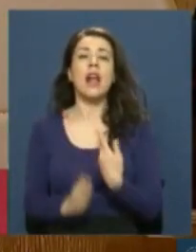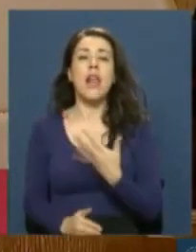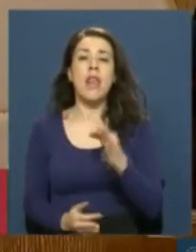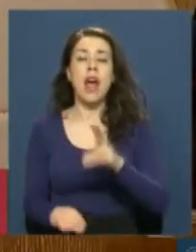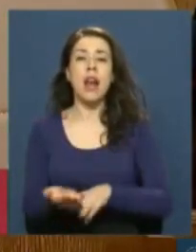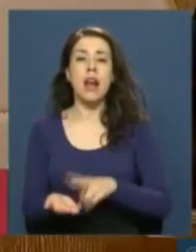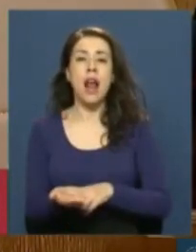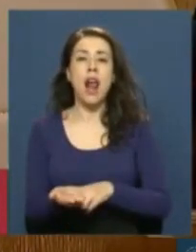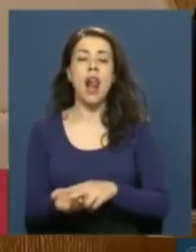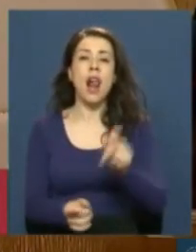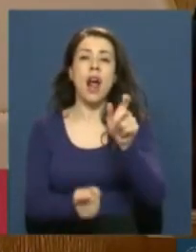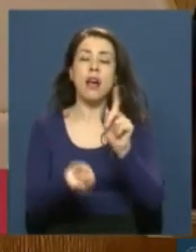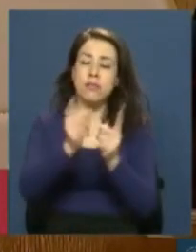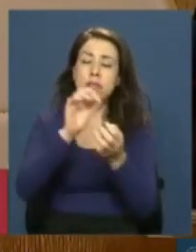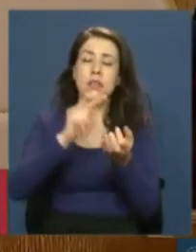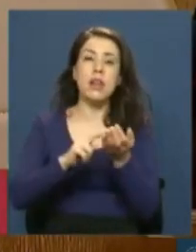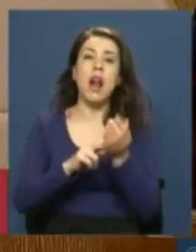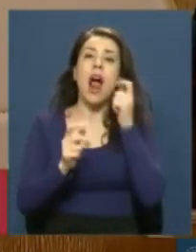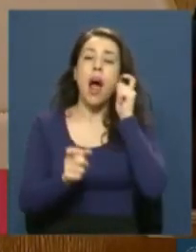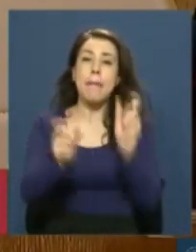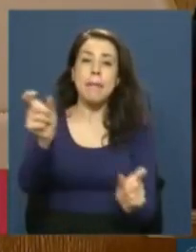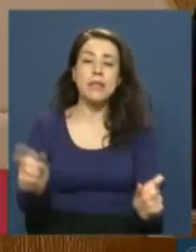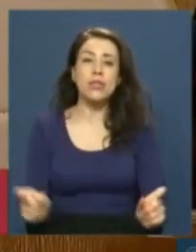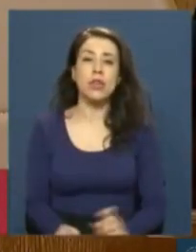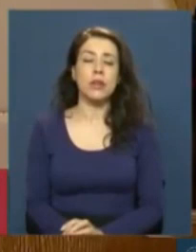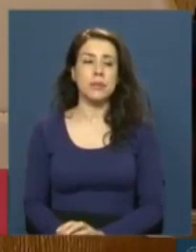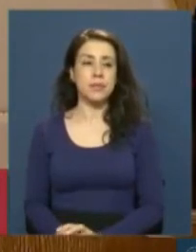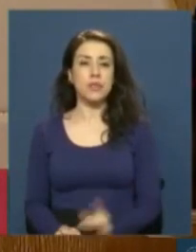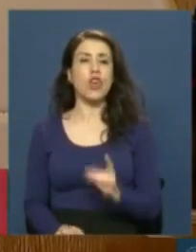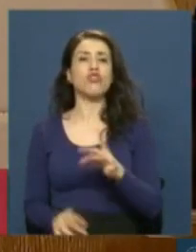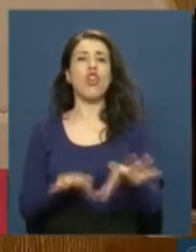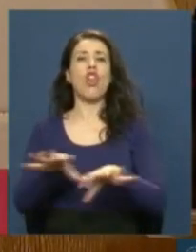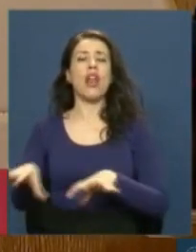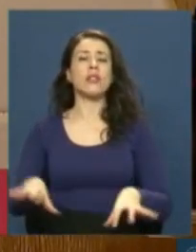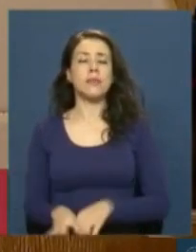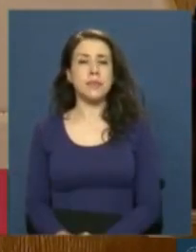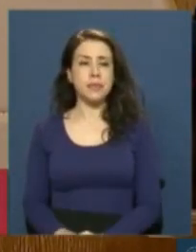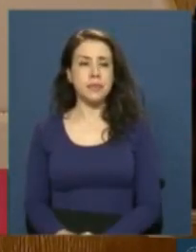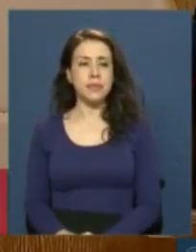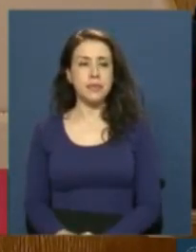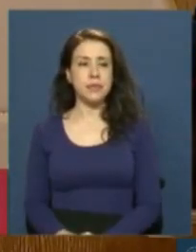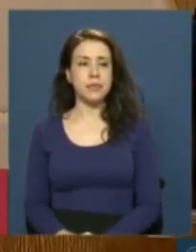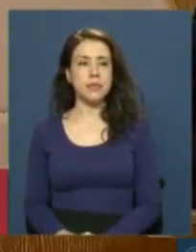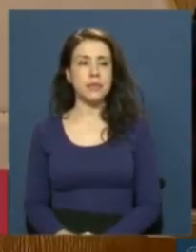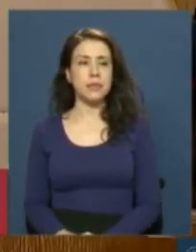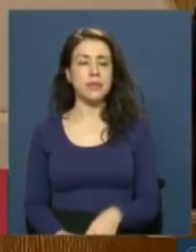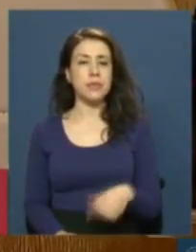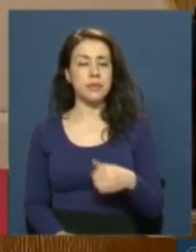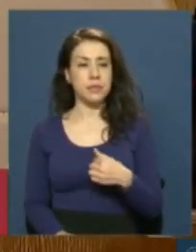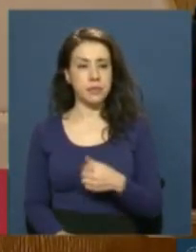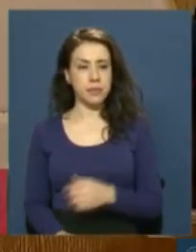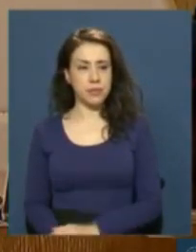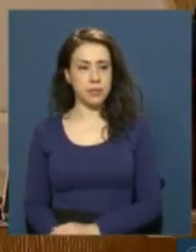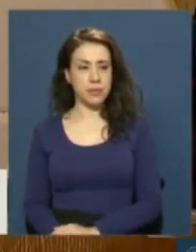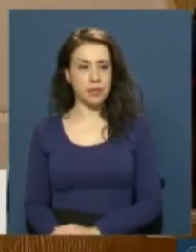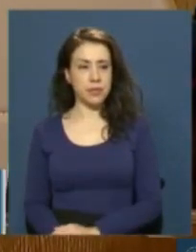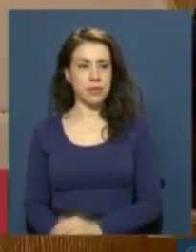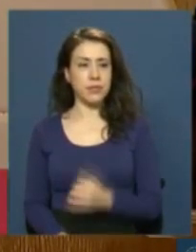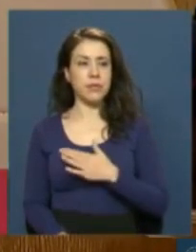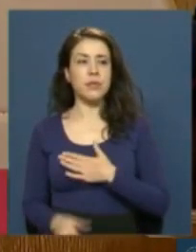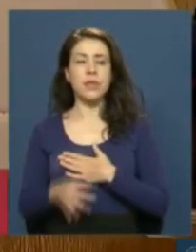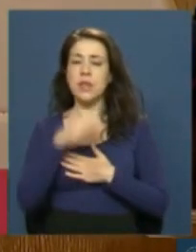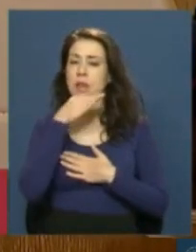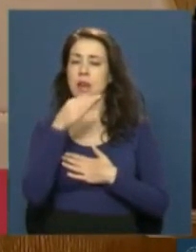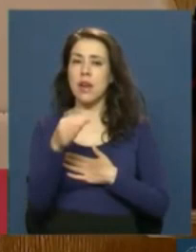a ser humano y no se quede solamente en lo material presidente sin embargo permítame un pequeño